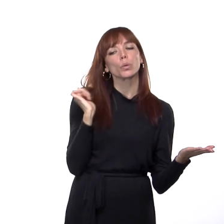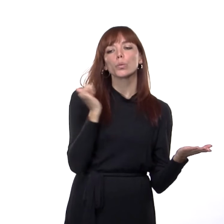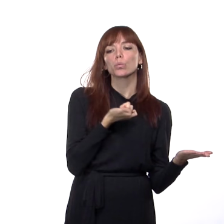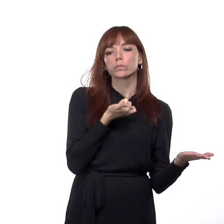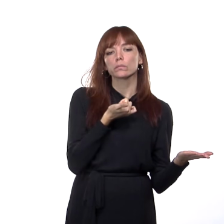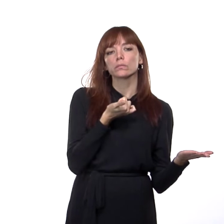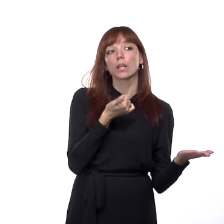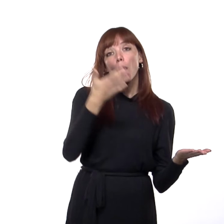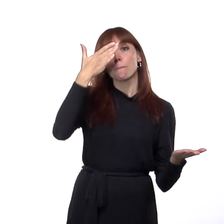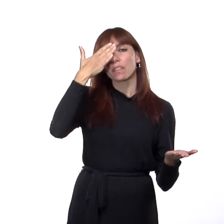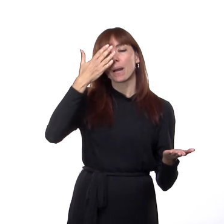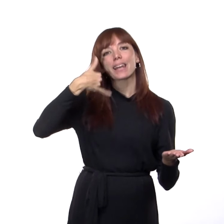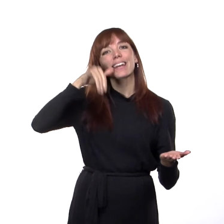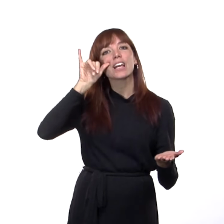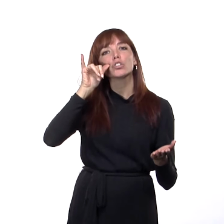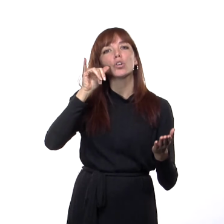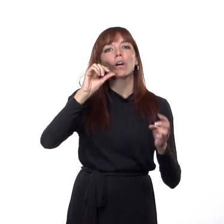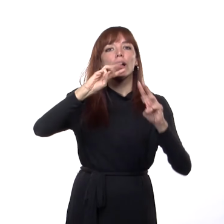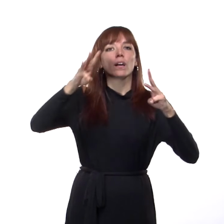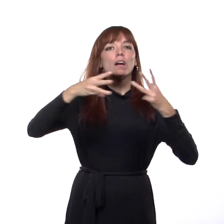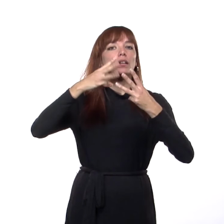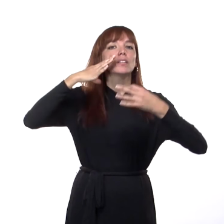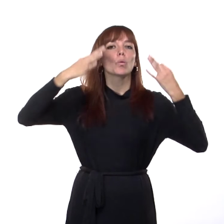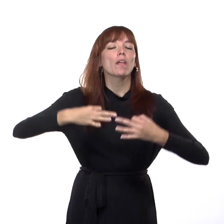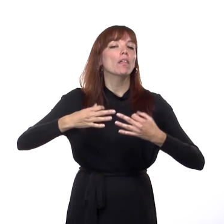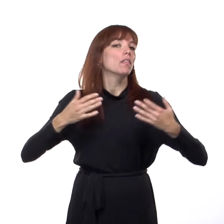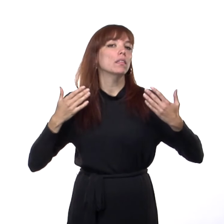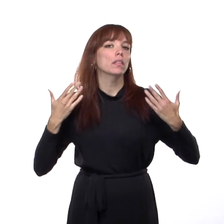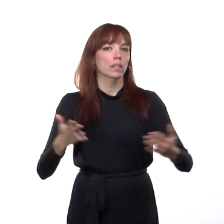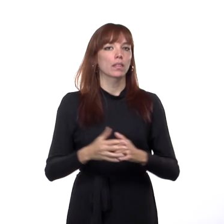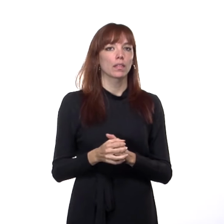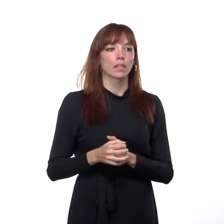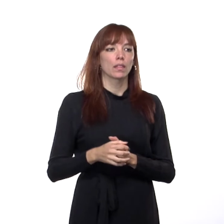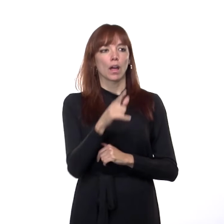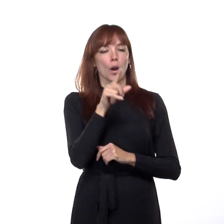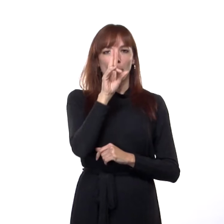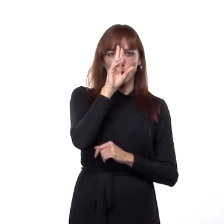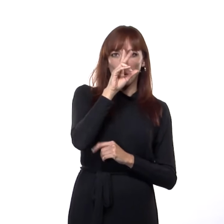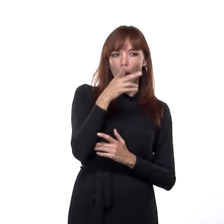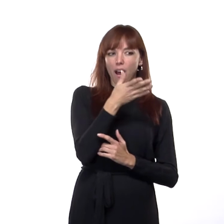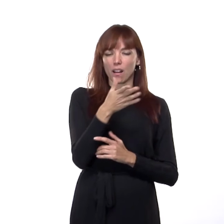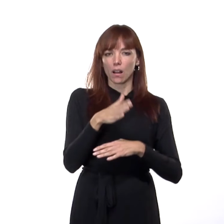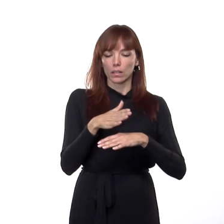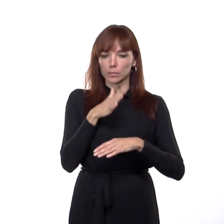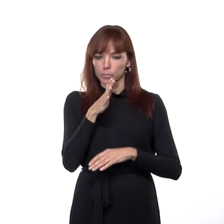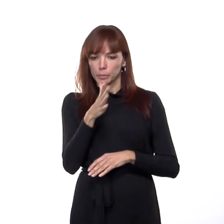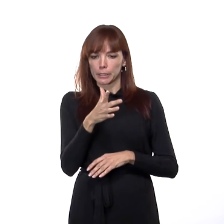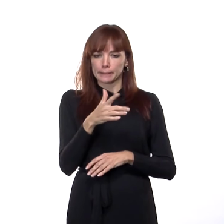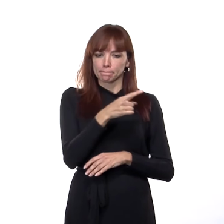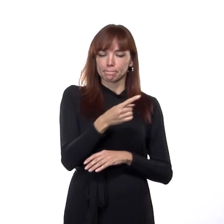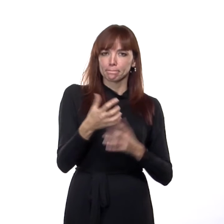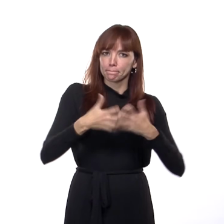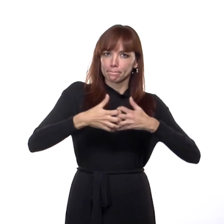los principales riesgos de ciberseguridad que deberían preocupar a estas organizaciones industriales a la hora de adoptar la